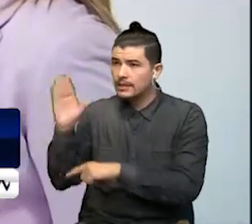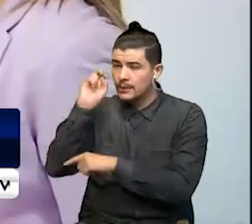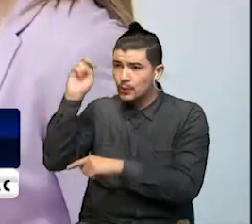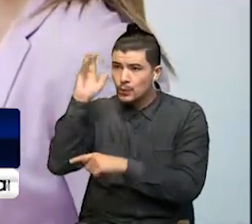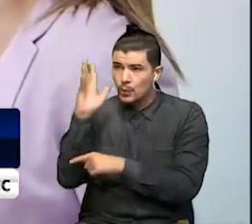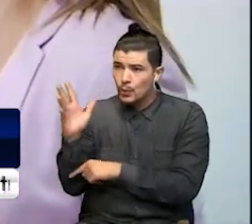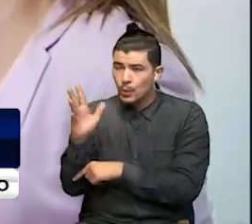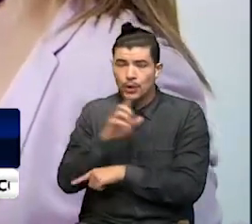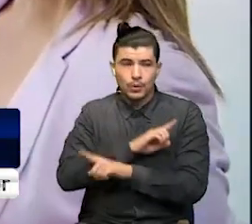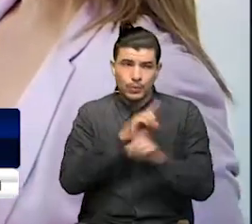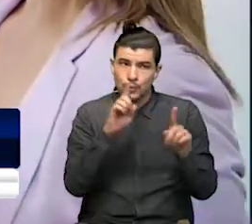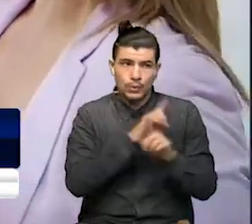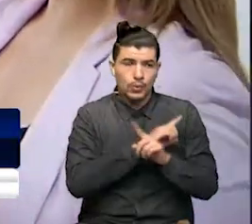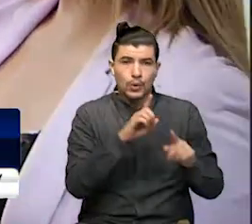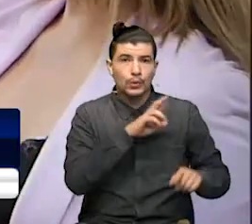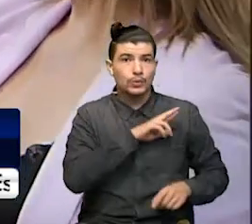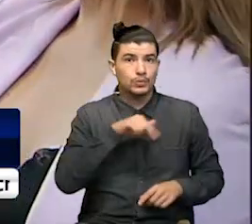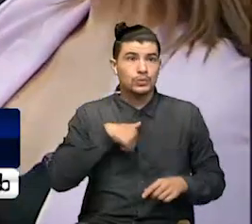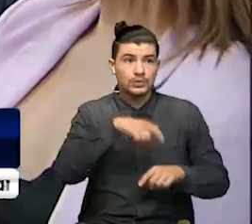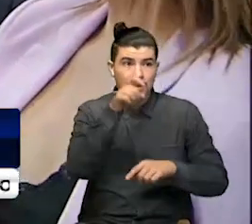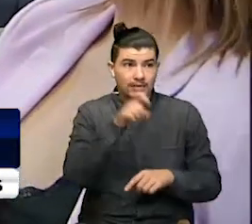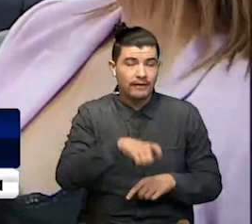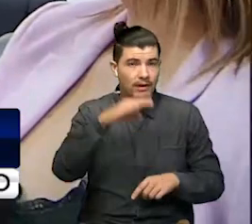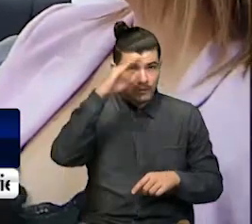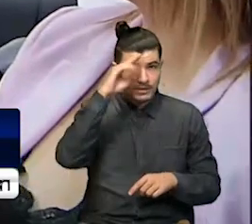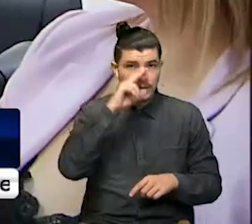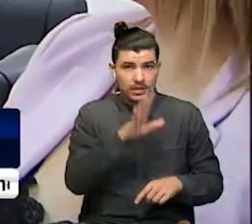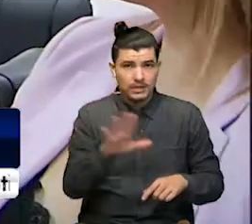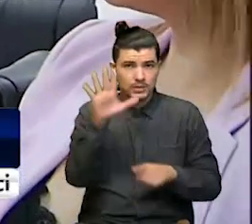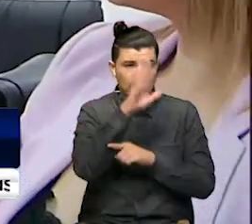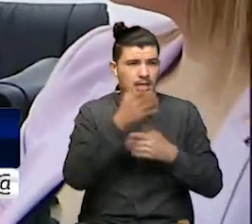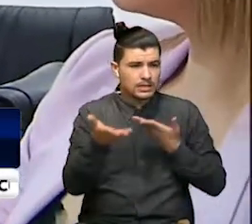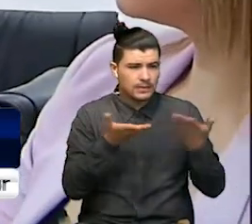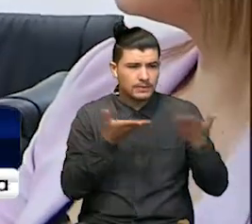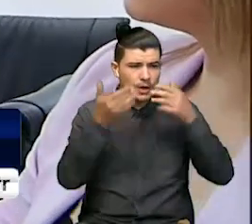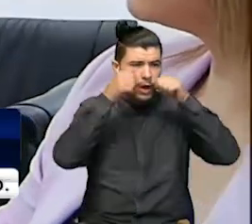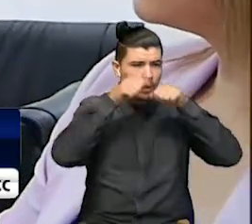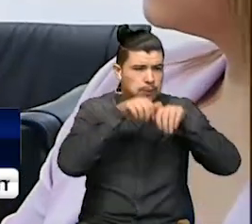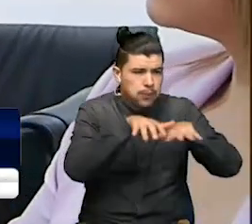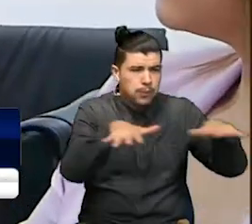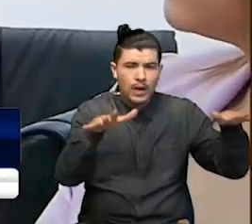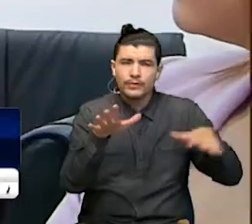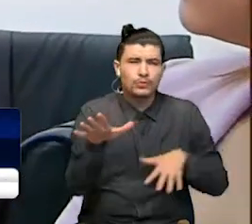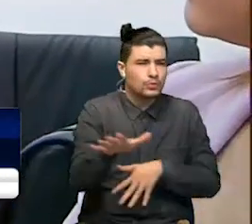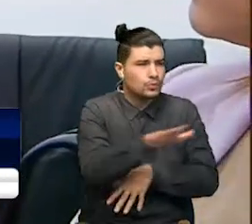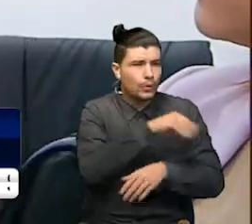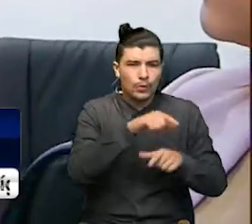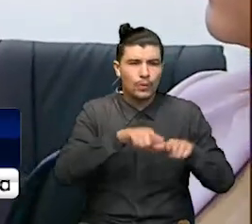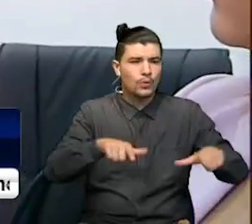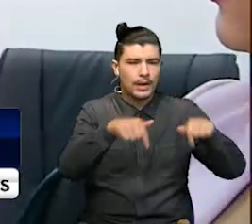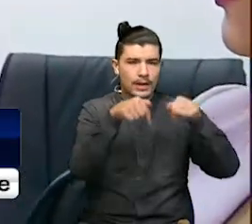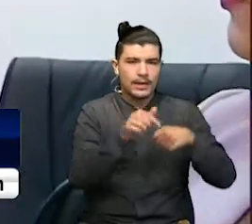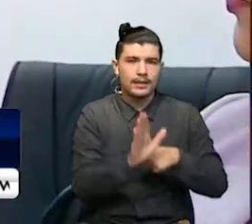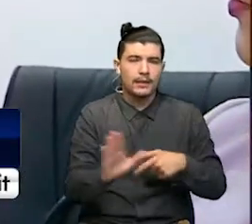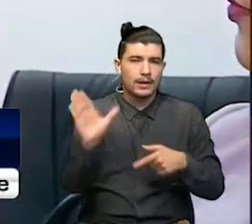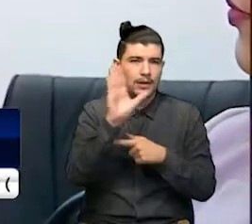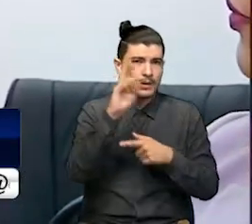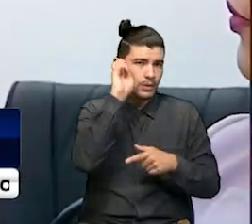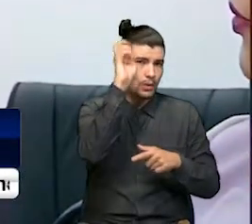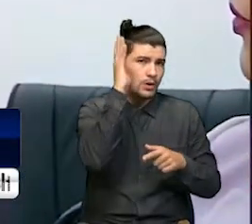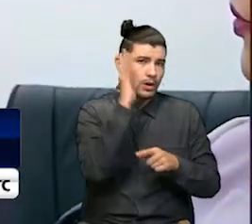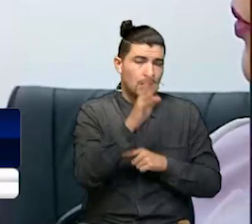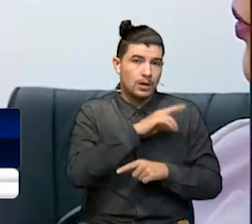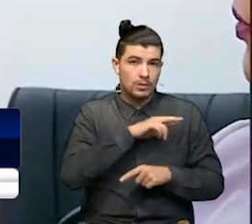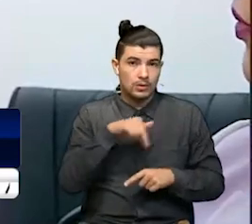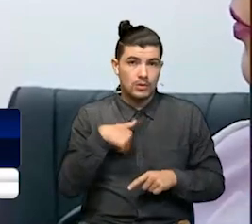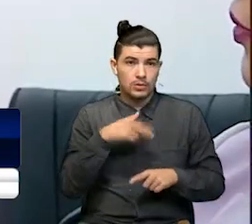que como policía nacional nuestro servicio que llegue a cualquier parte del departamento no vemos en